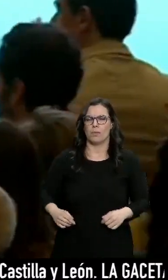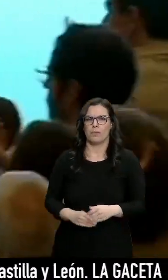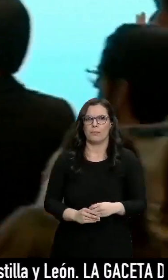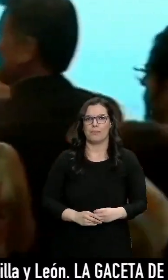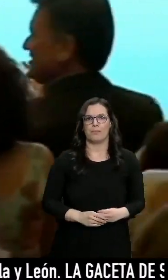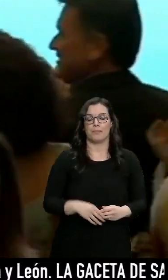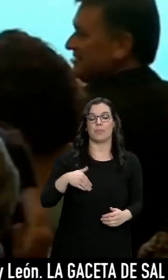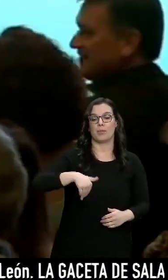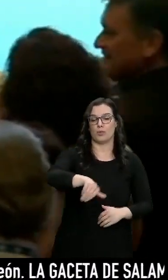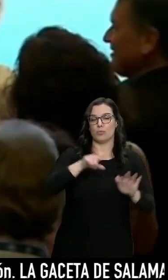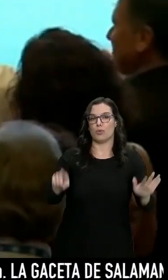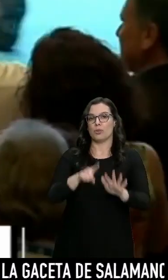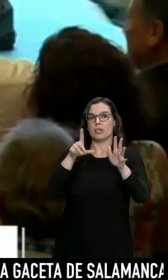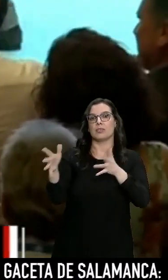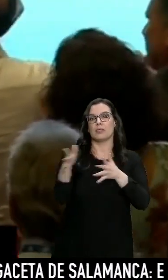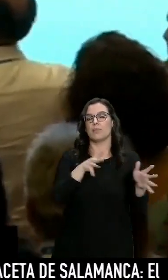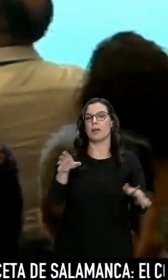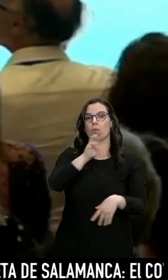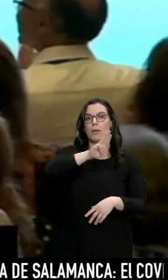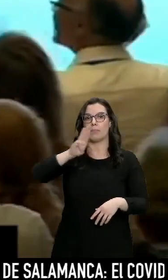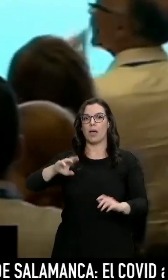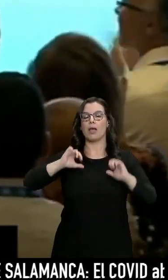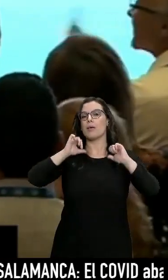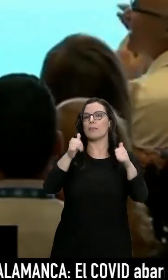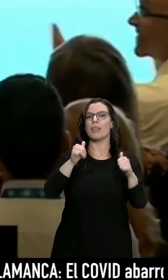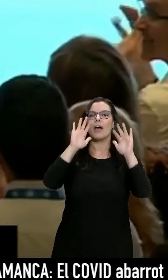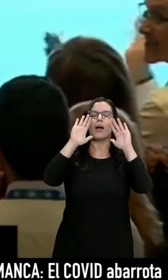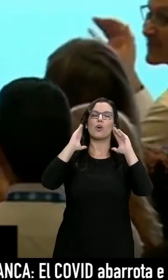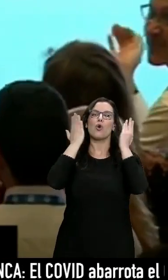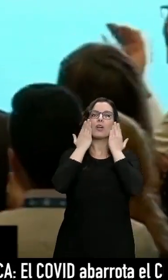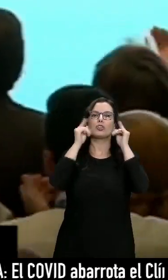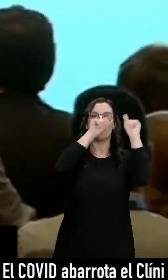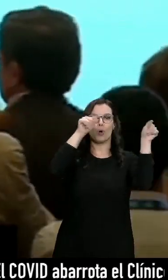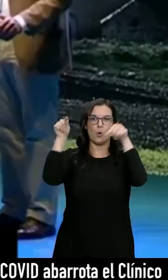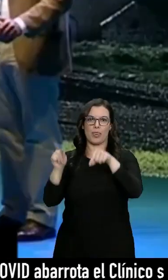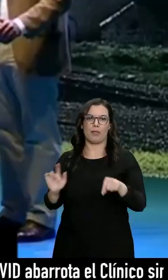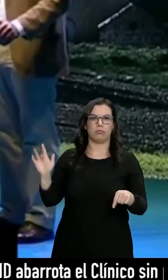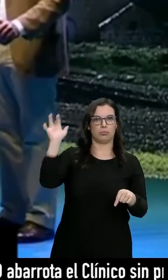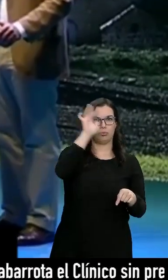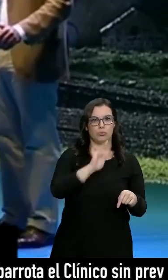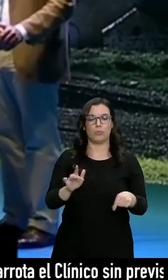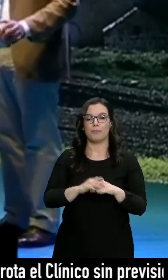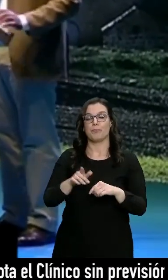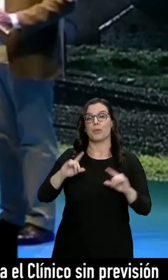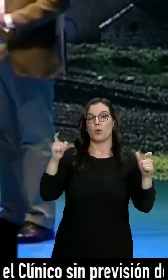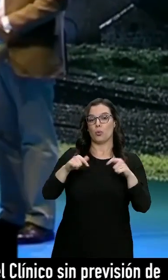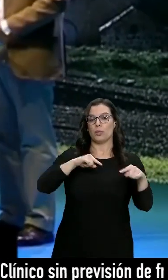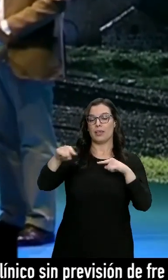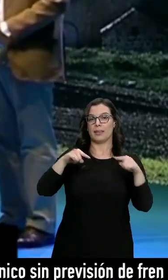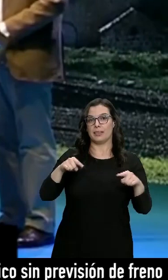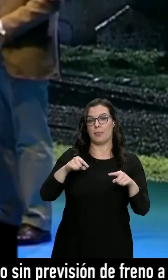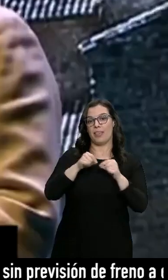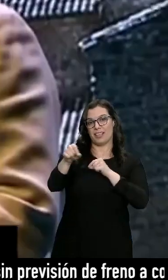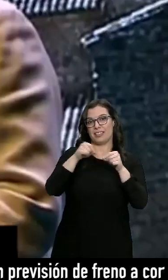El próximo 6 de marzo el Partido Popular abrirá la ronda de sus congresos provinciales en la comunidad. En una junta directiva telemática,